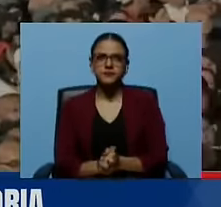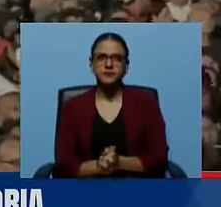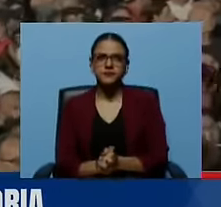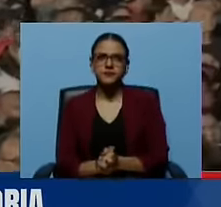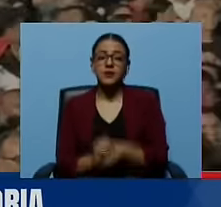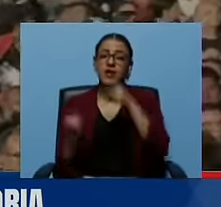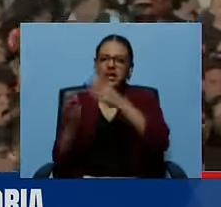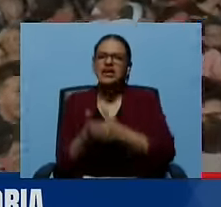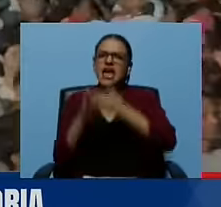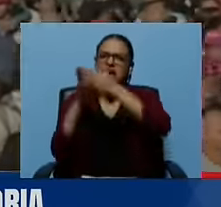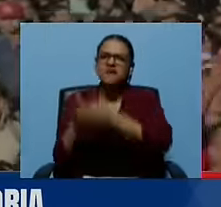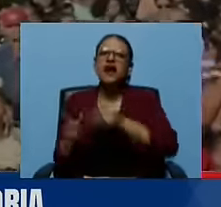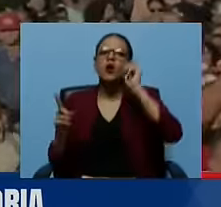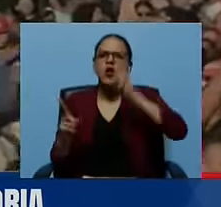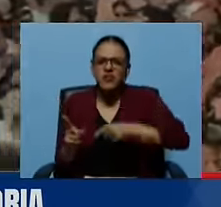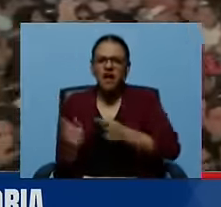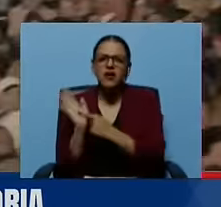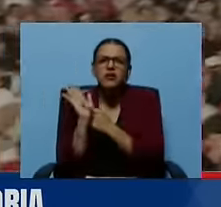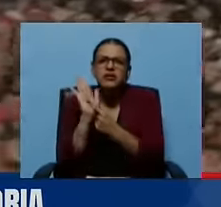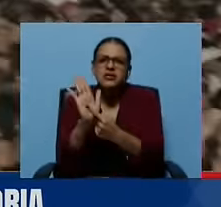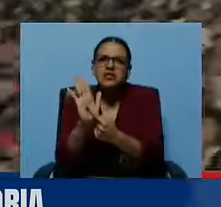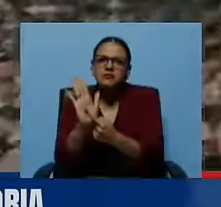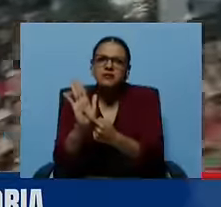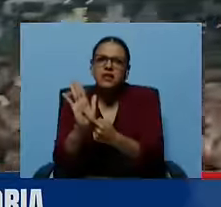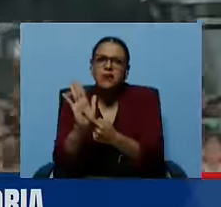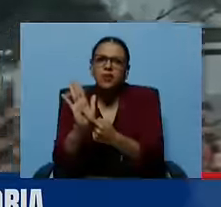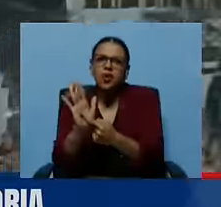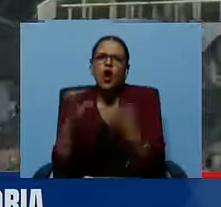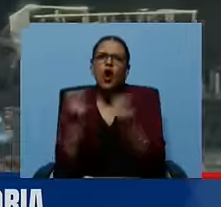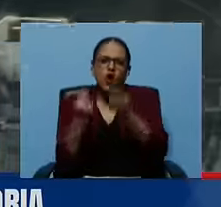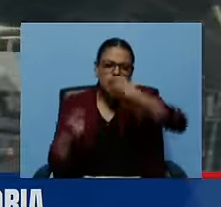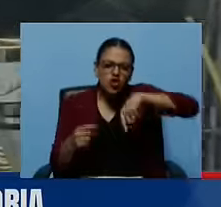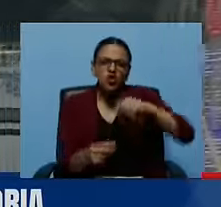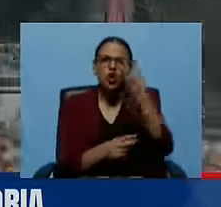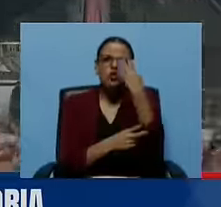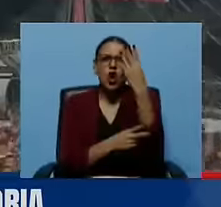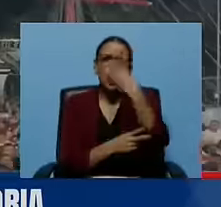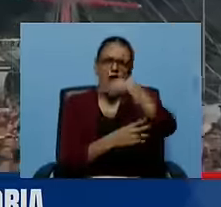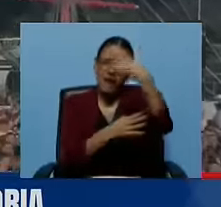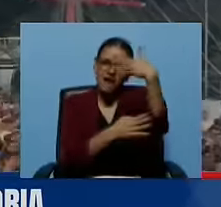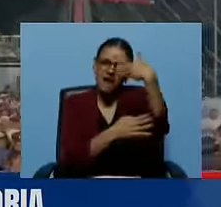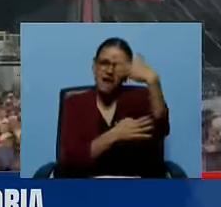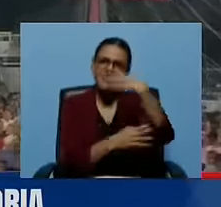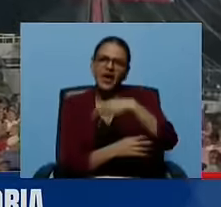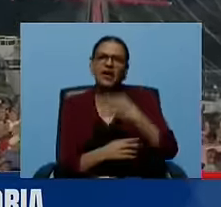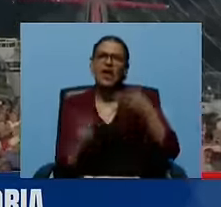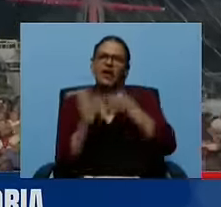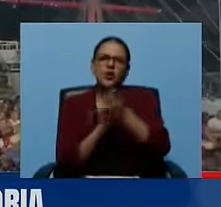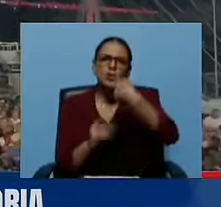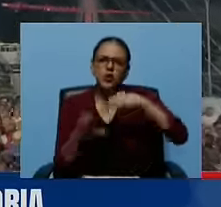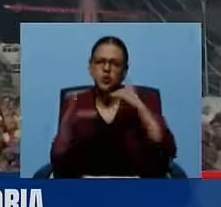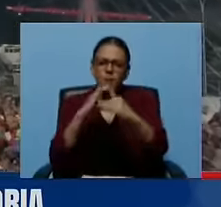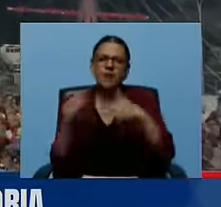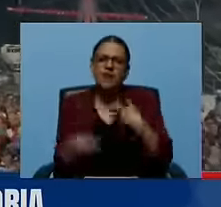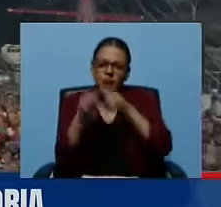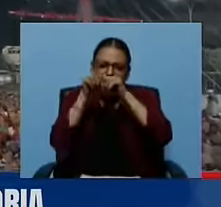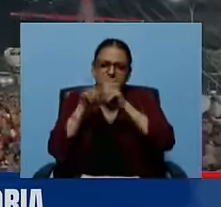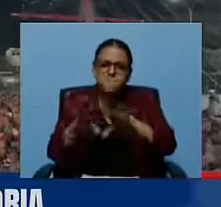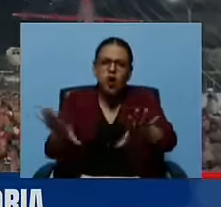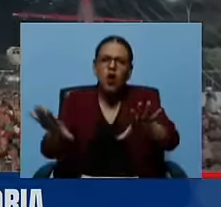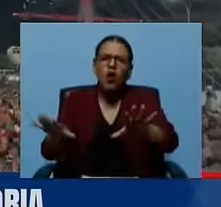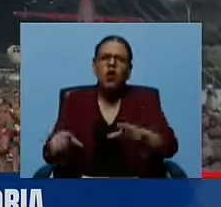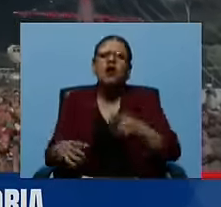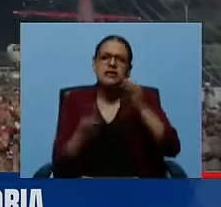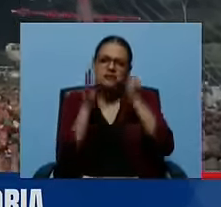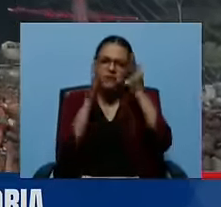Y este barco debe ser el símbolo con nuestro tricolor del mensaje que quiero enviar y